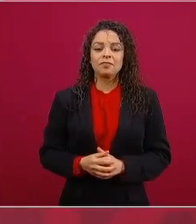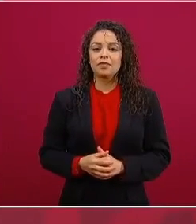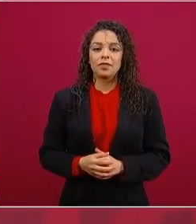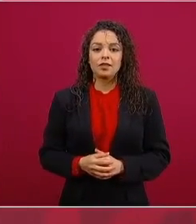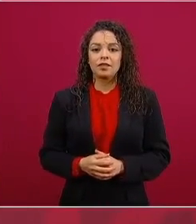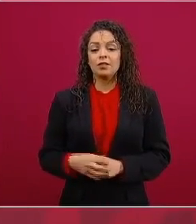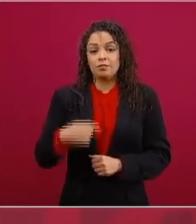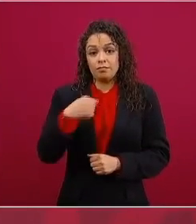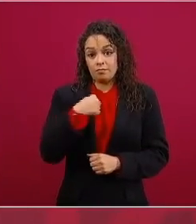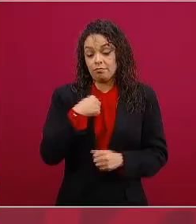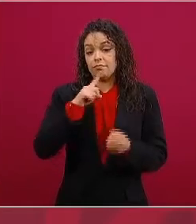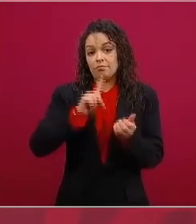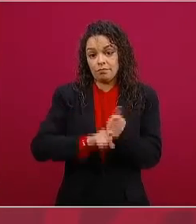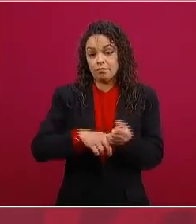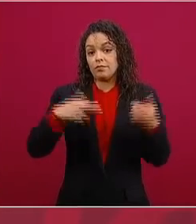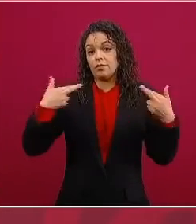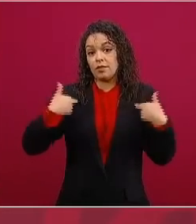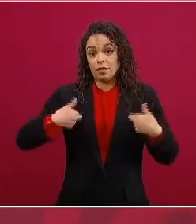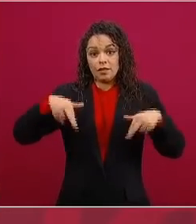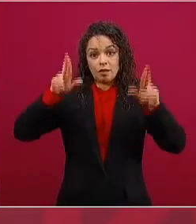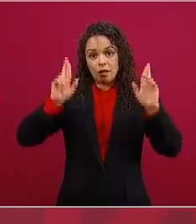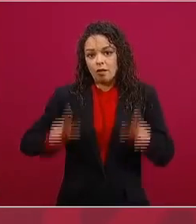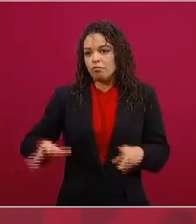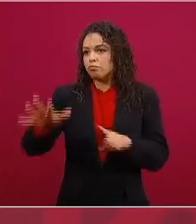Tengo que representar a todos,